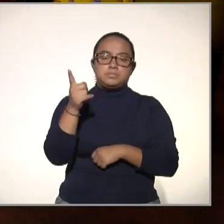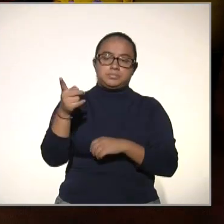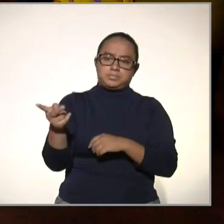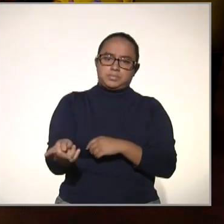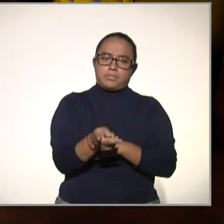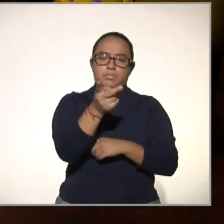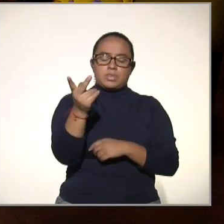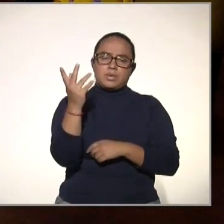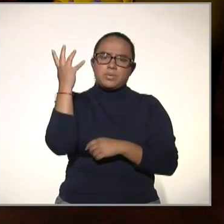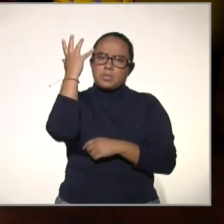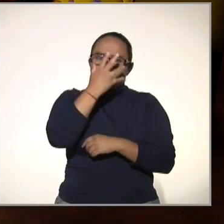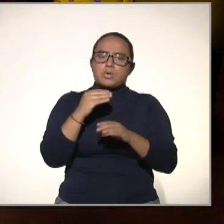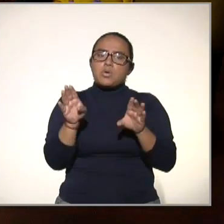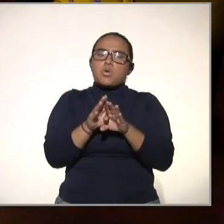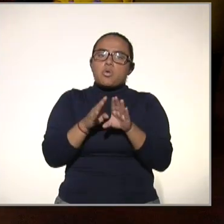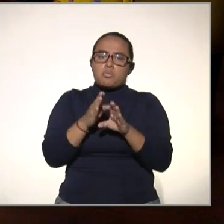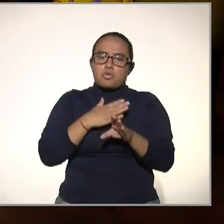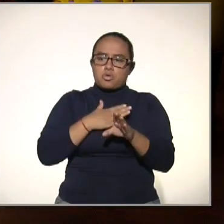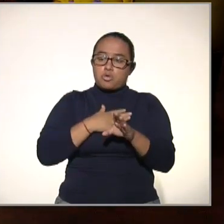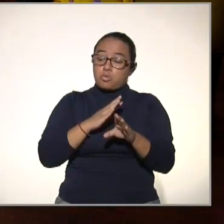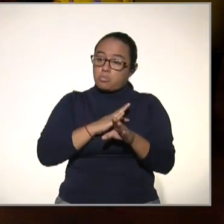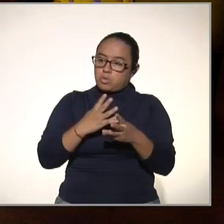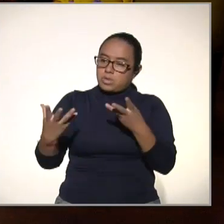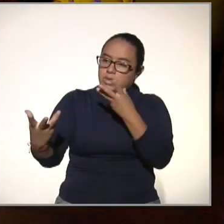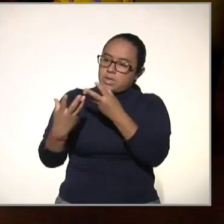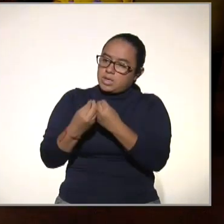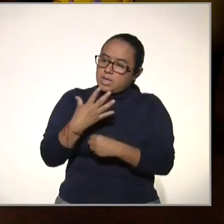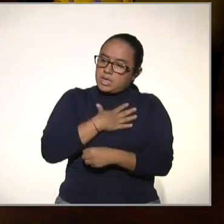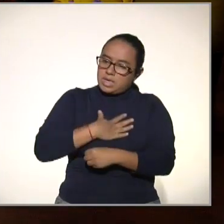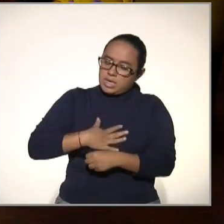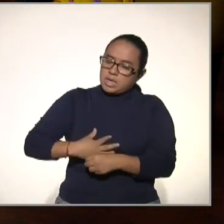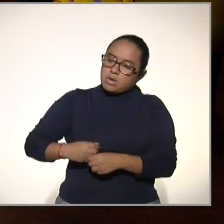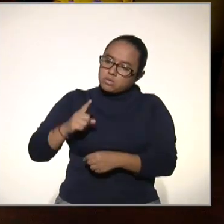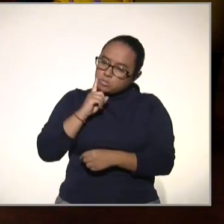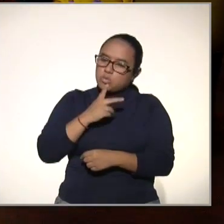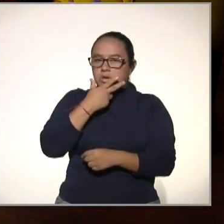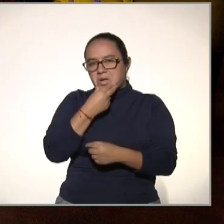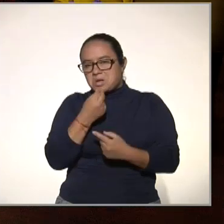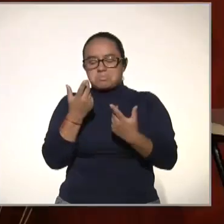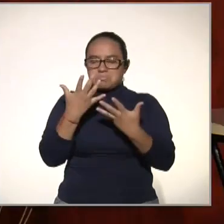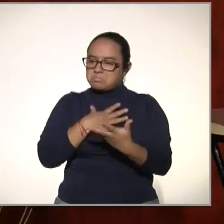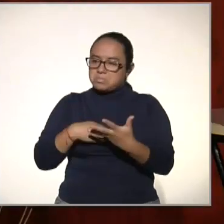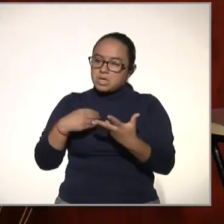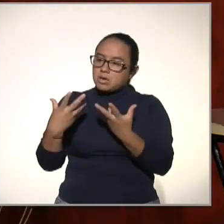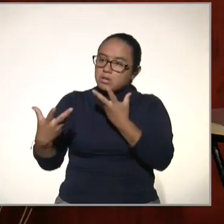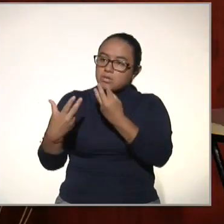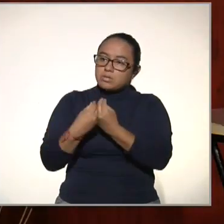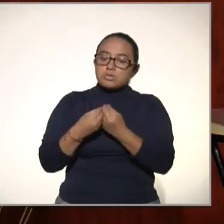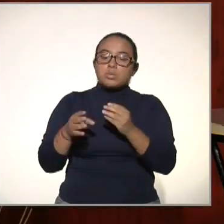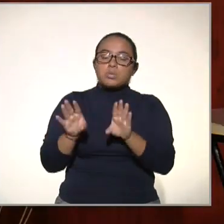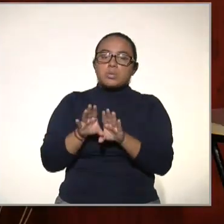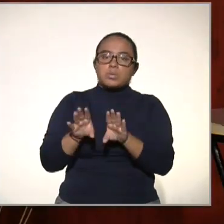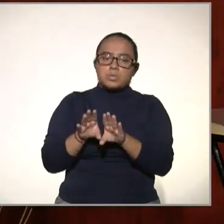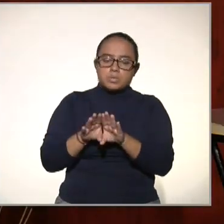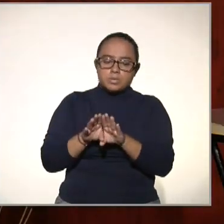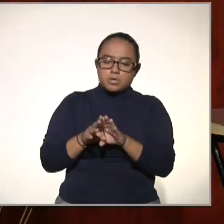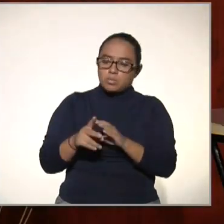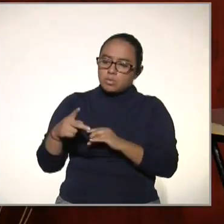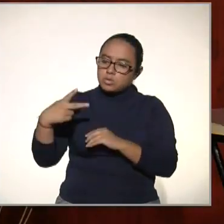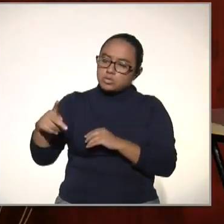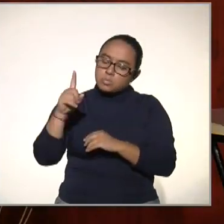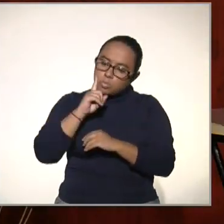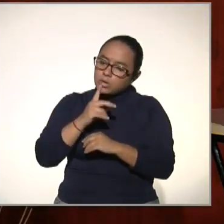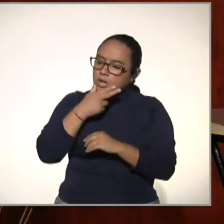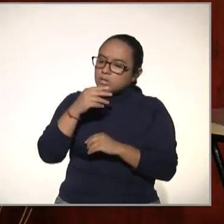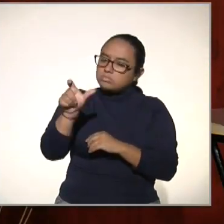pregunta lindísima de cómo puedo yo acompañar a mis hijos o hijes o hijas a esta construcción de sus roles de género